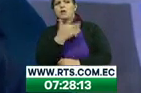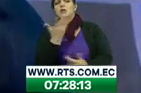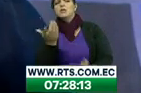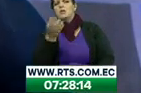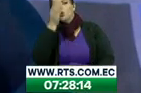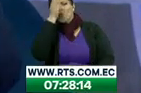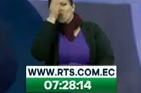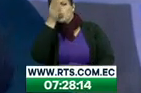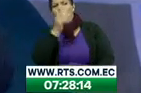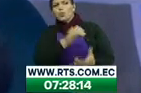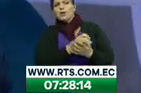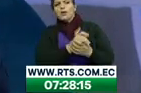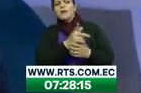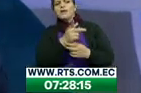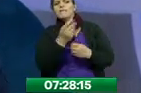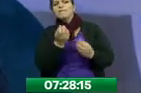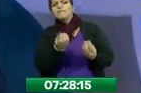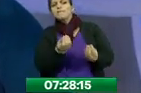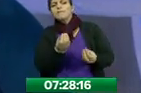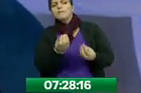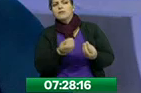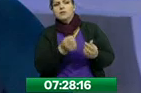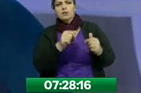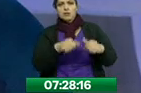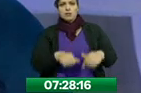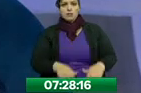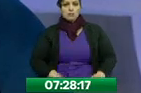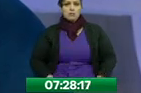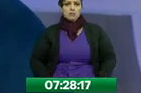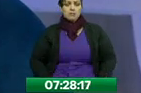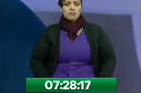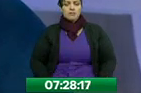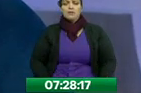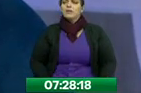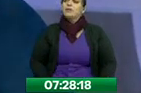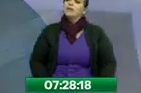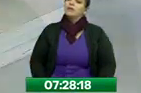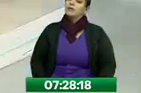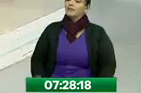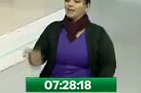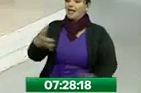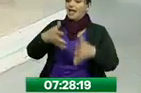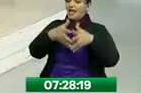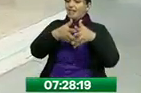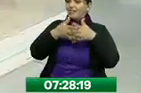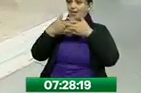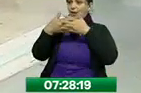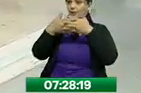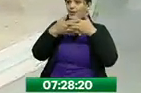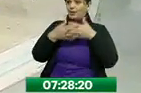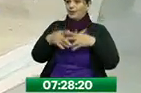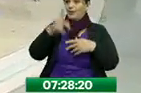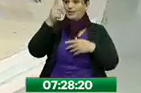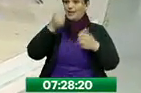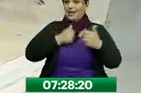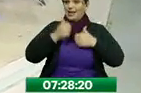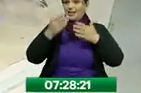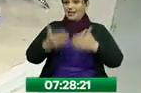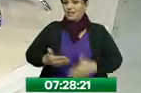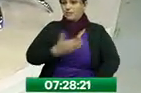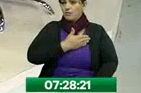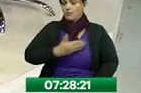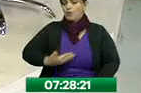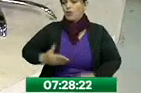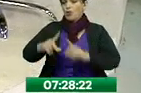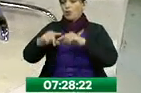democrática, republicana de los candidatos. ¿No debiera ser como en Estados Unidos, un candidato republicano, uno demócrata en un país donde